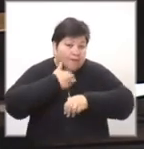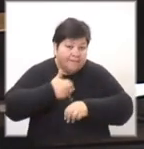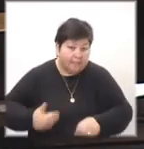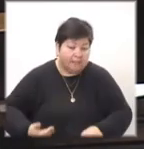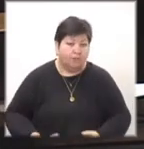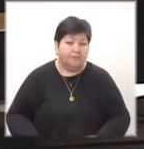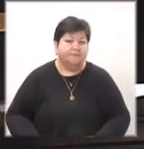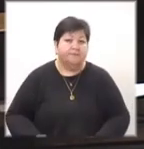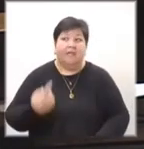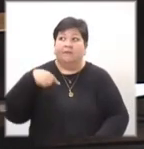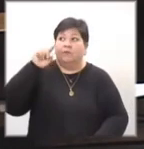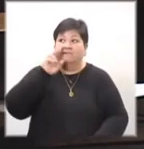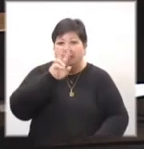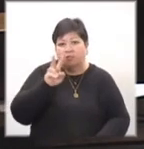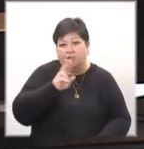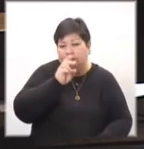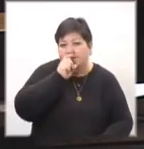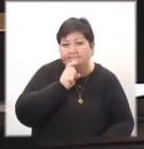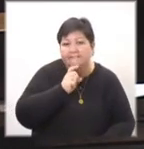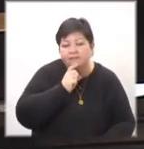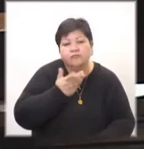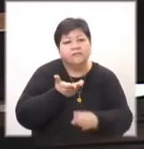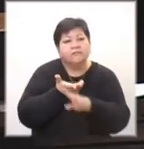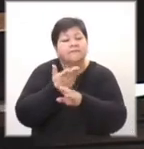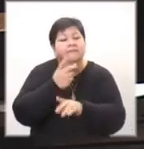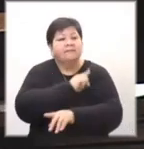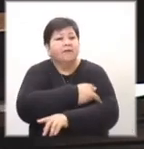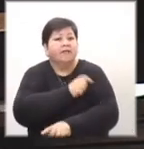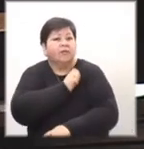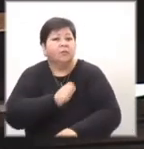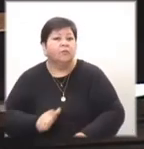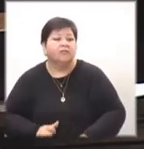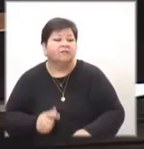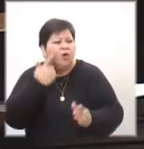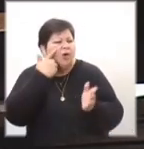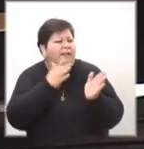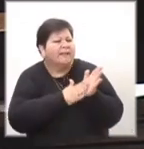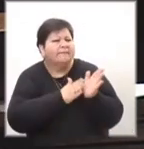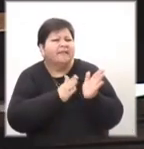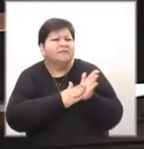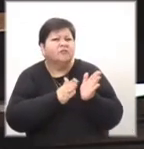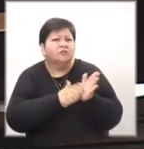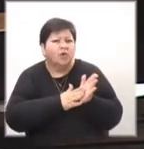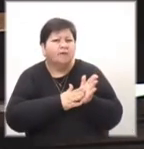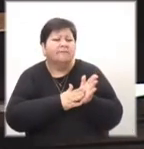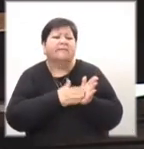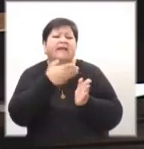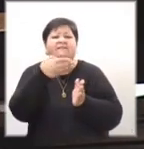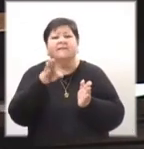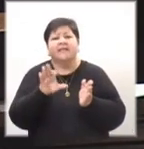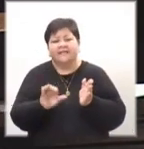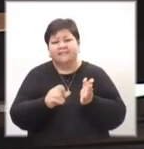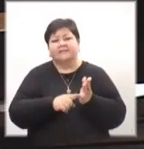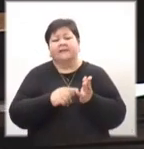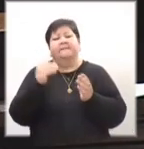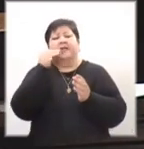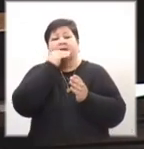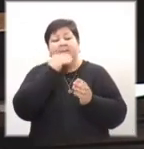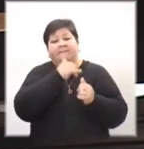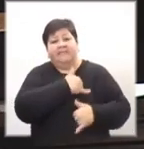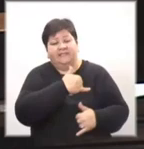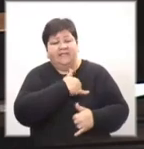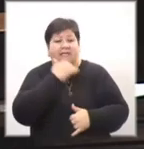pasado 22 de marzo, se solicitaron al Poder Ejecutivo estimaciones actuariales para el Banco de Previsión Social, la Caja Militar, la